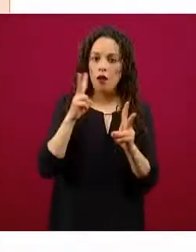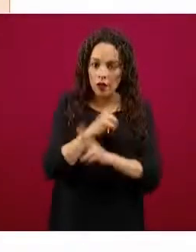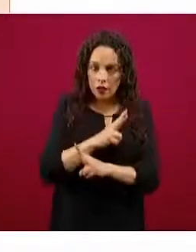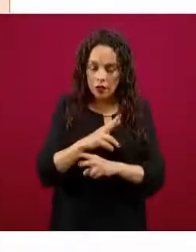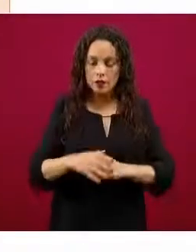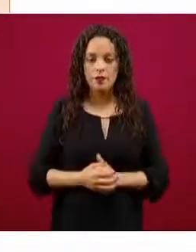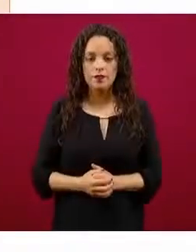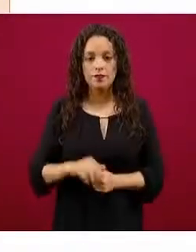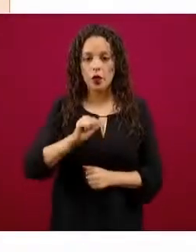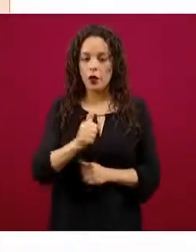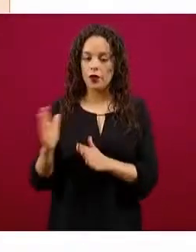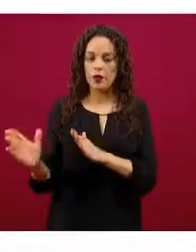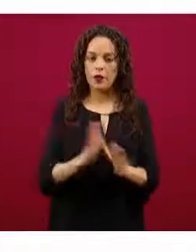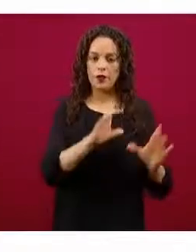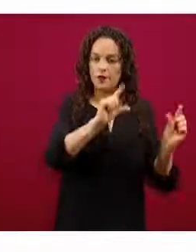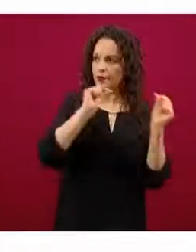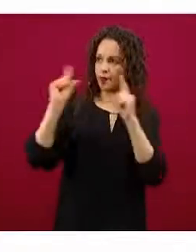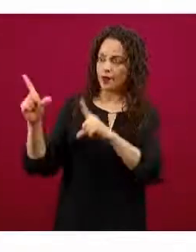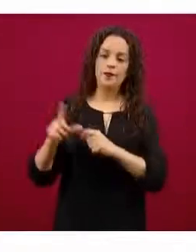La que sigue, por favor.